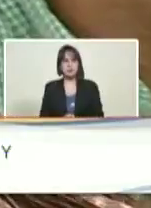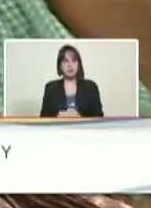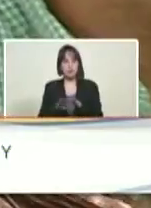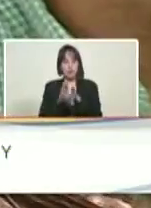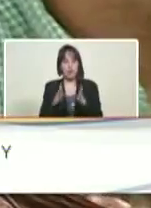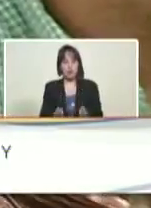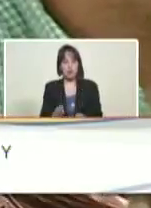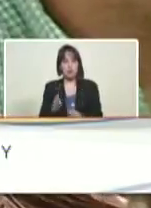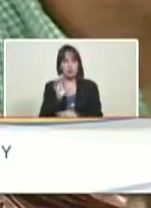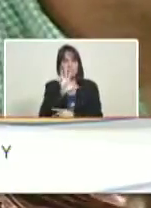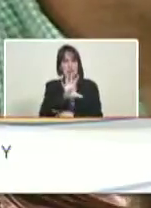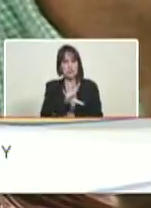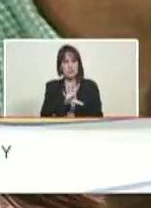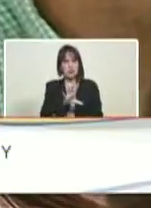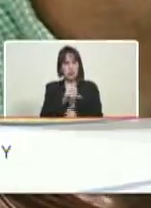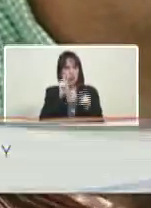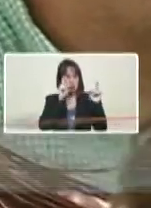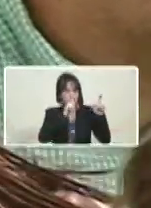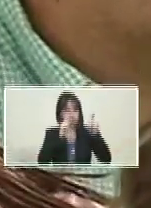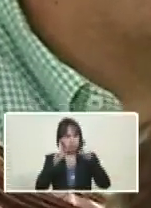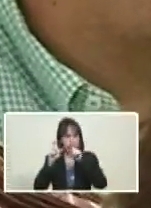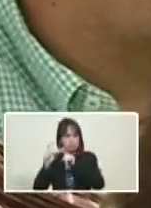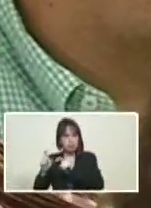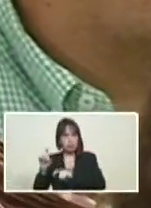5, la formación de talento humano,